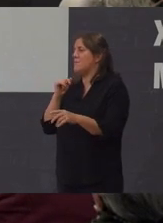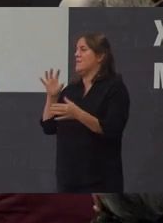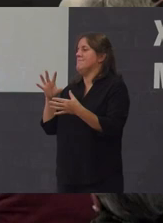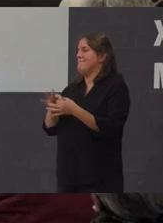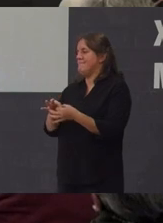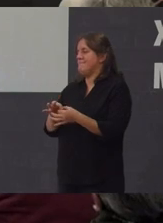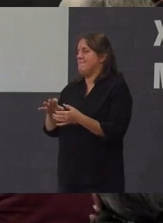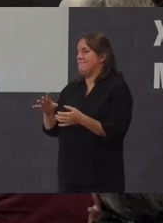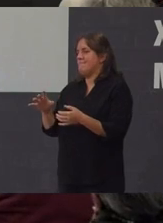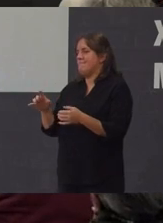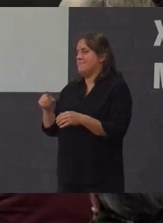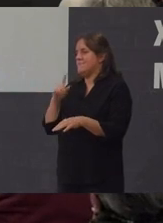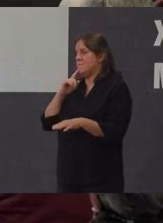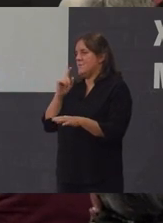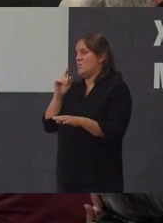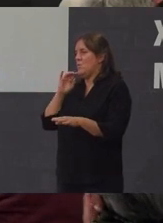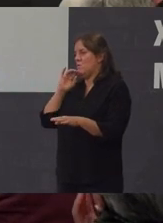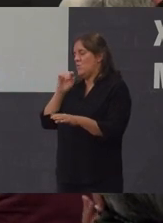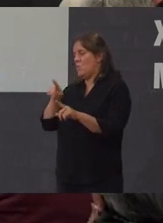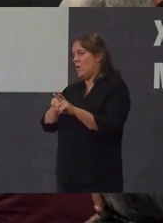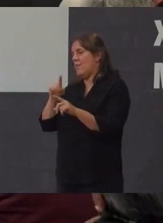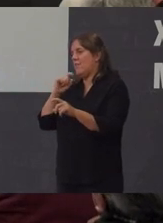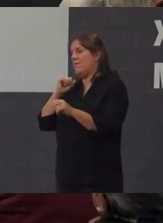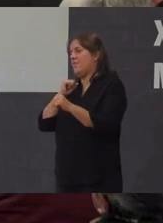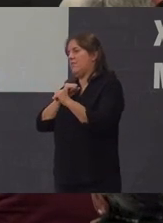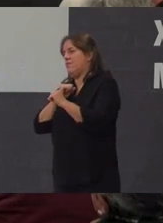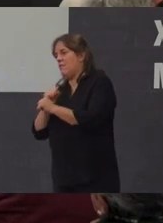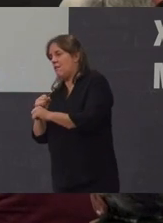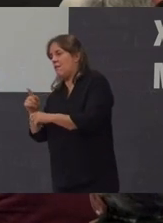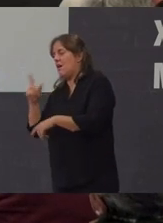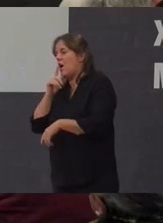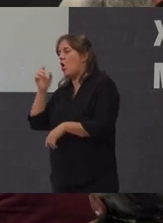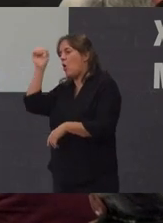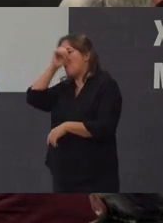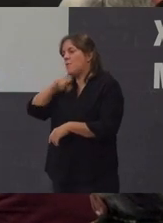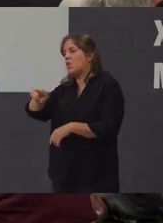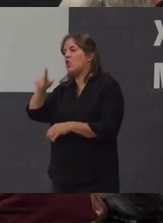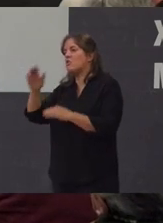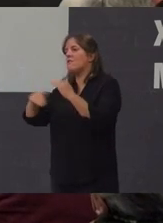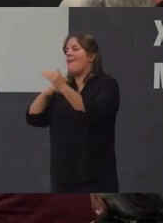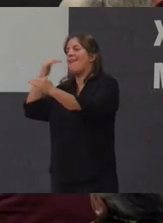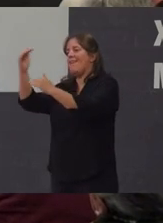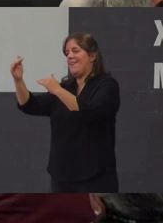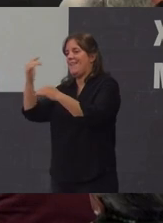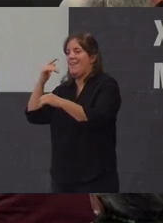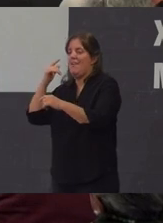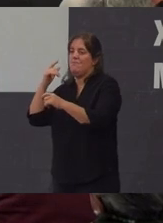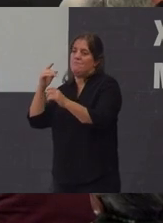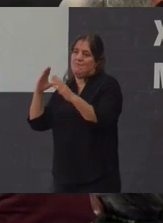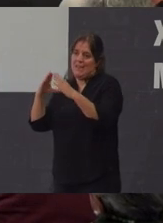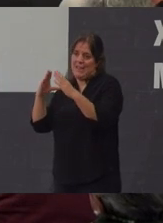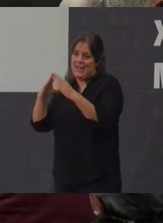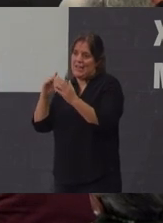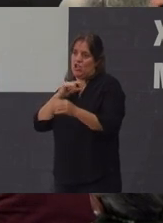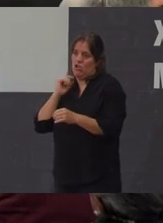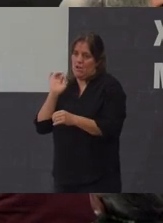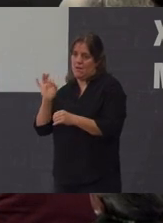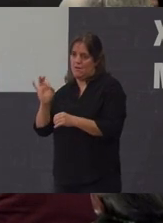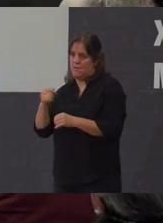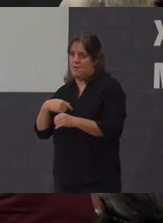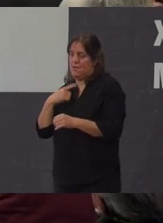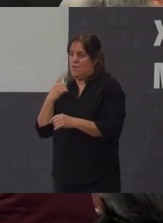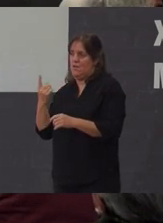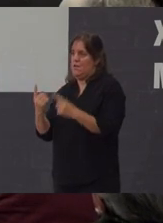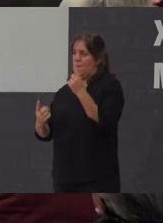bueno, sempre non, pero en gran parte das veces, a opinión da xerarquía católica, que ademais foi belixerante en certos